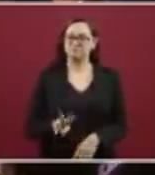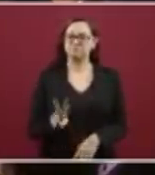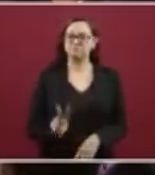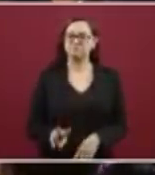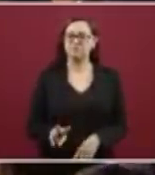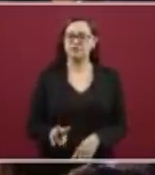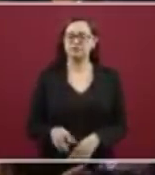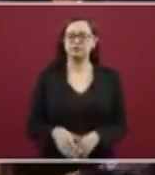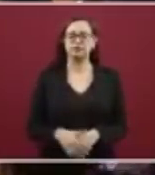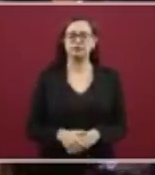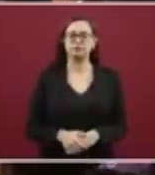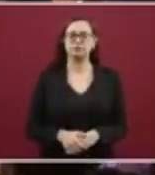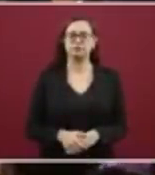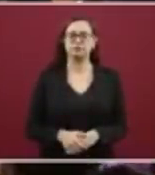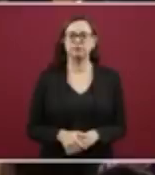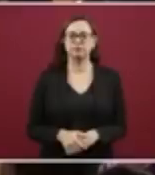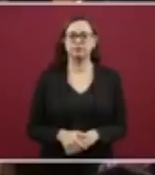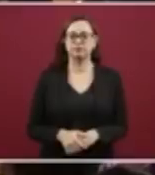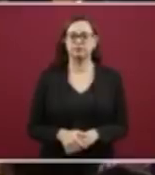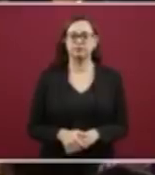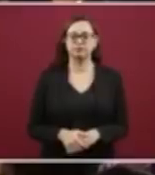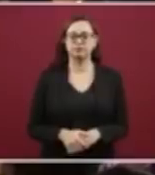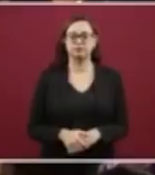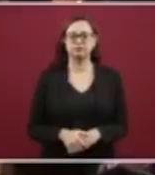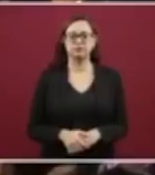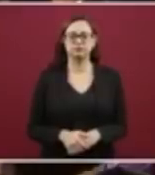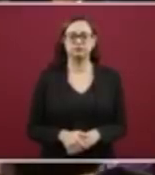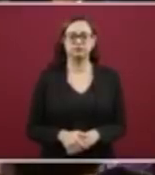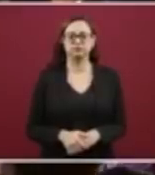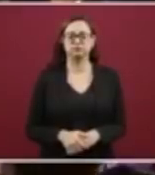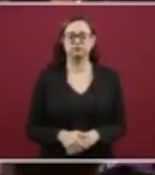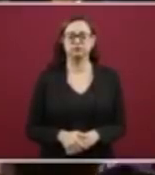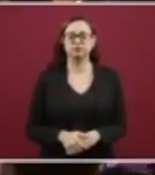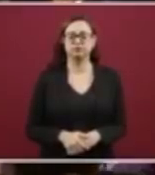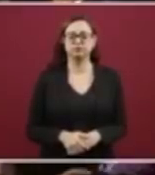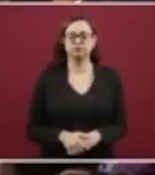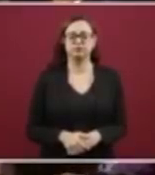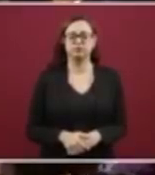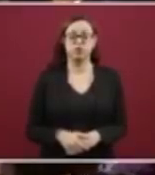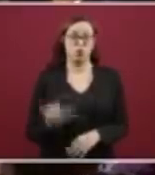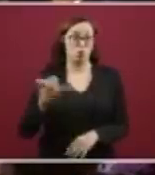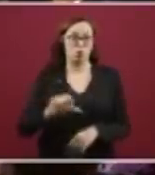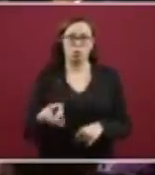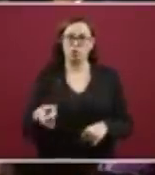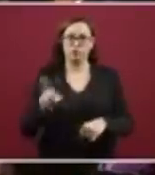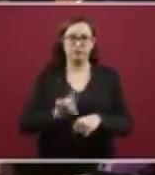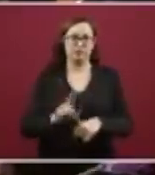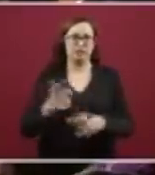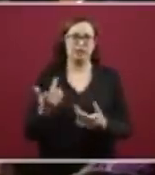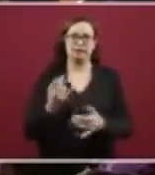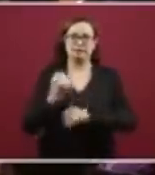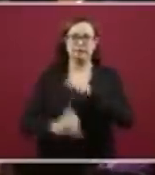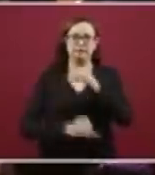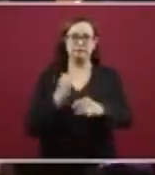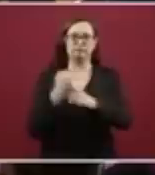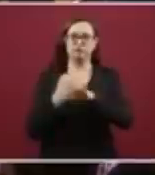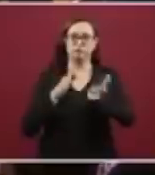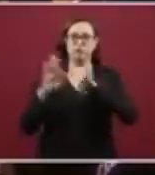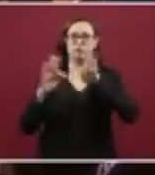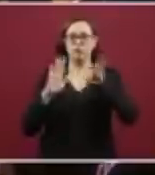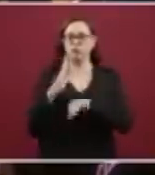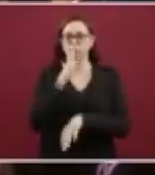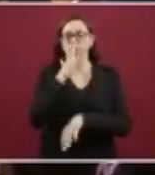ya, es altamente simbólico que en este día, el Día Internacional del Trabajo,